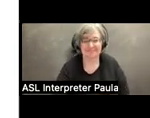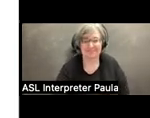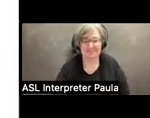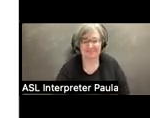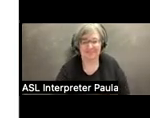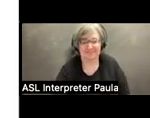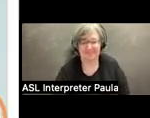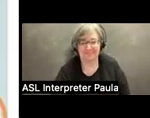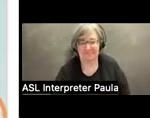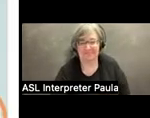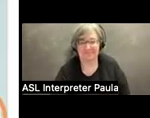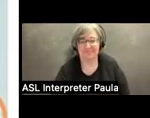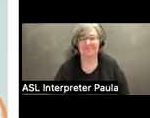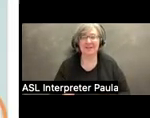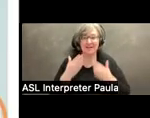Thank you so much.